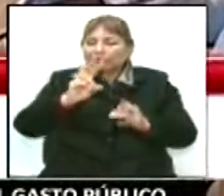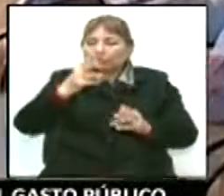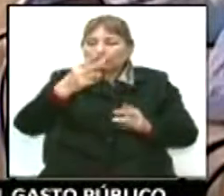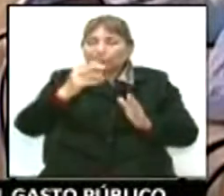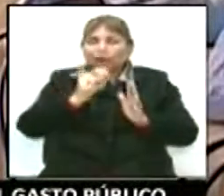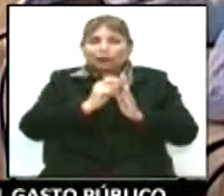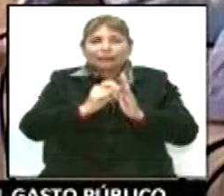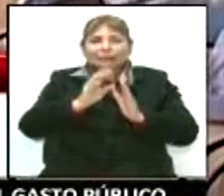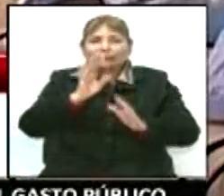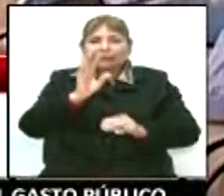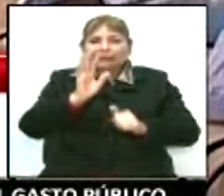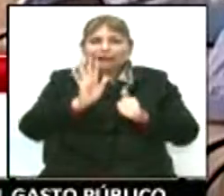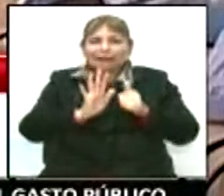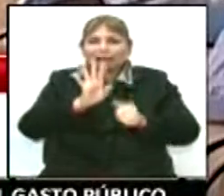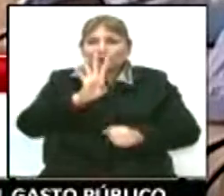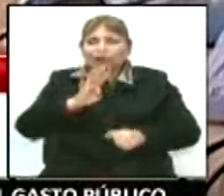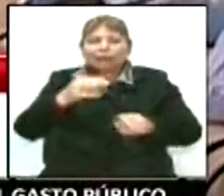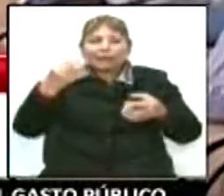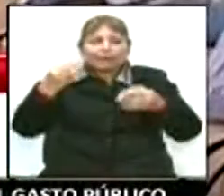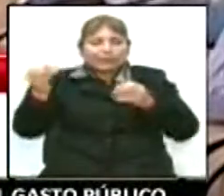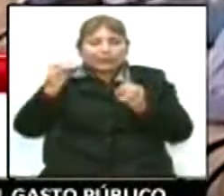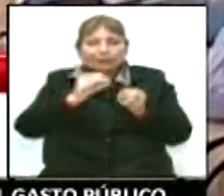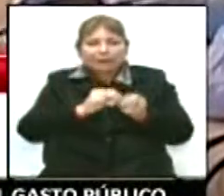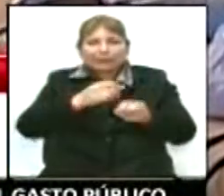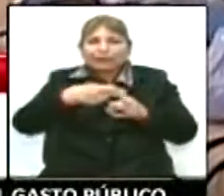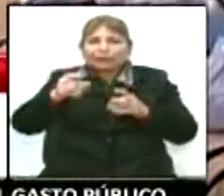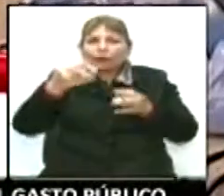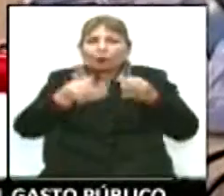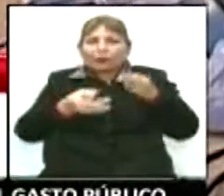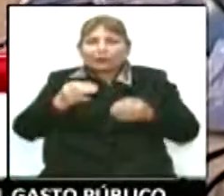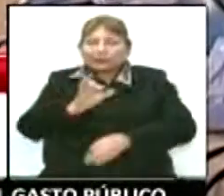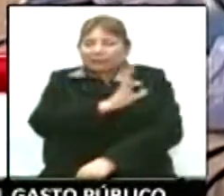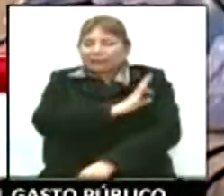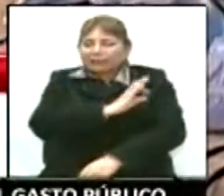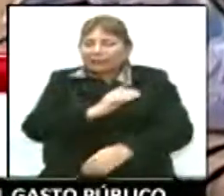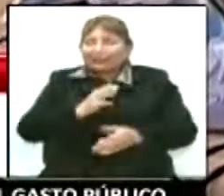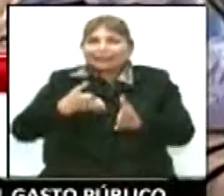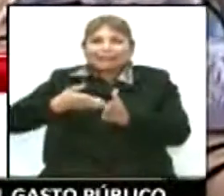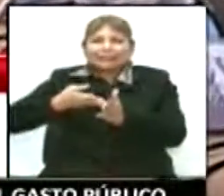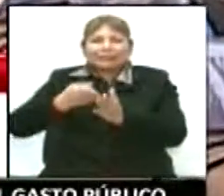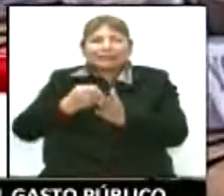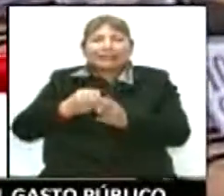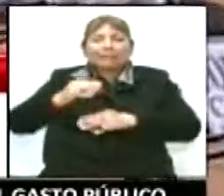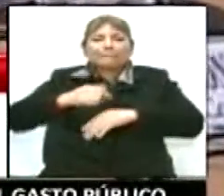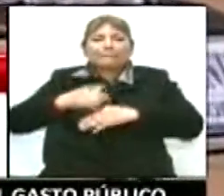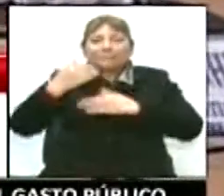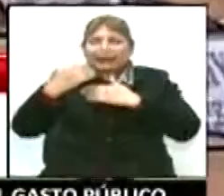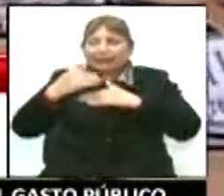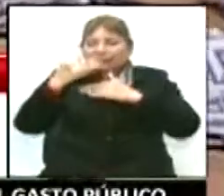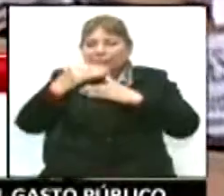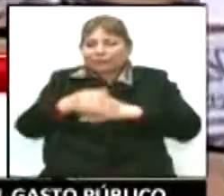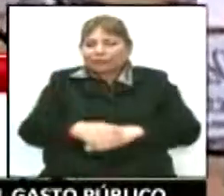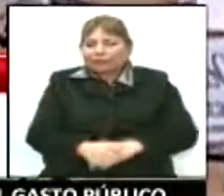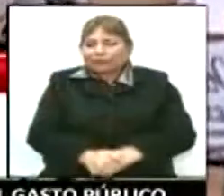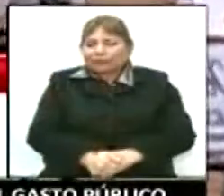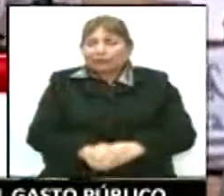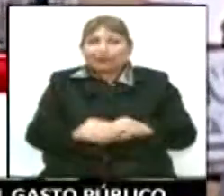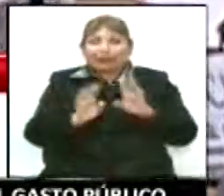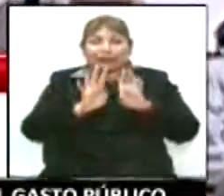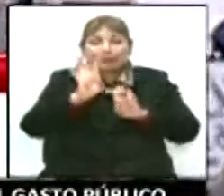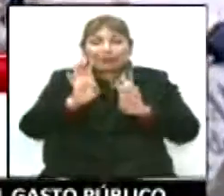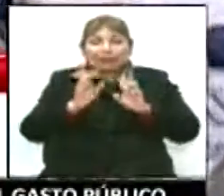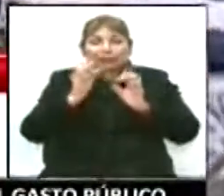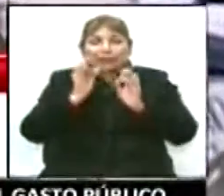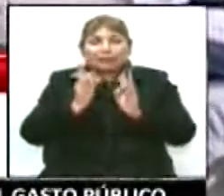artículo 174 nos dice ratificar a los jueces y fiscales de todos los niveles de manera periódica. La evaluación es